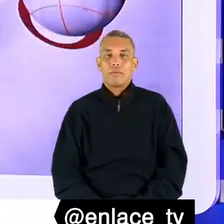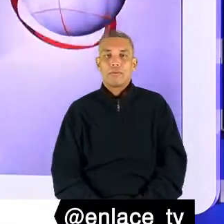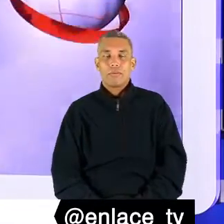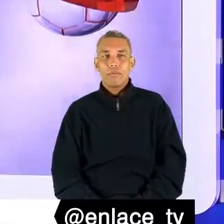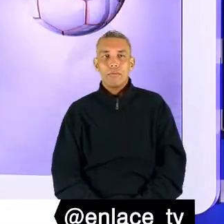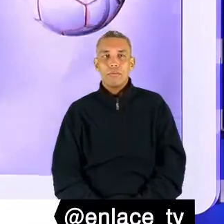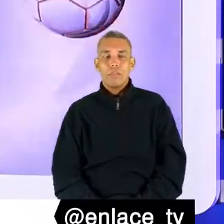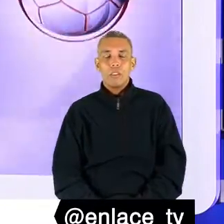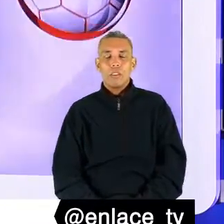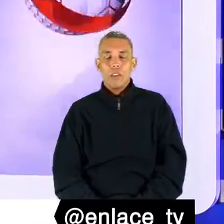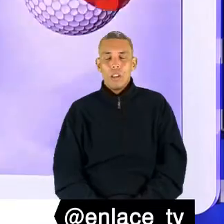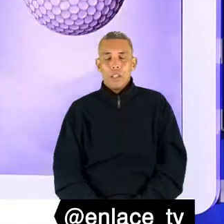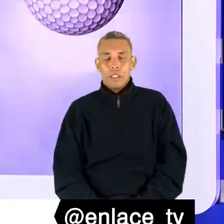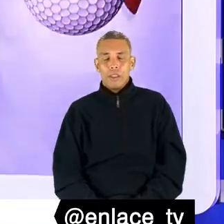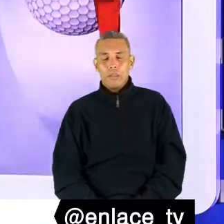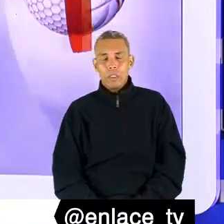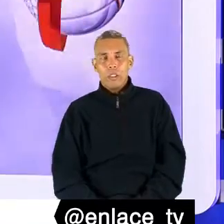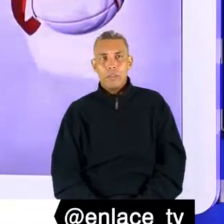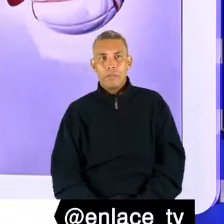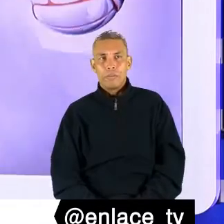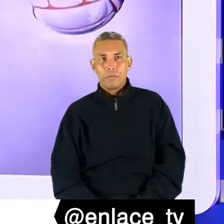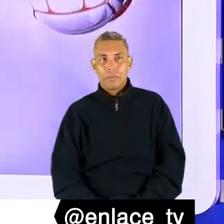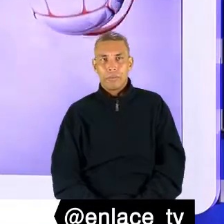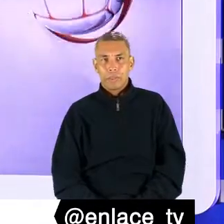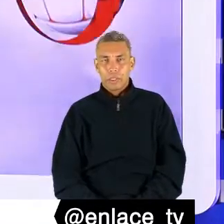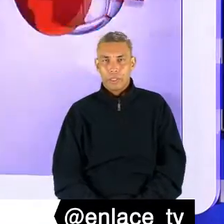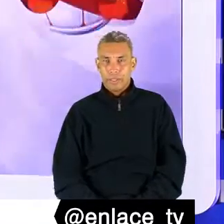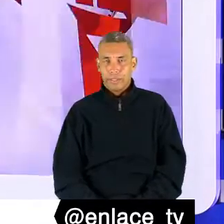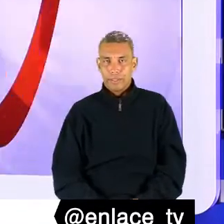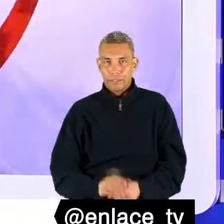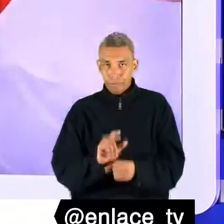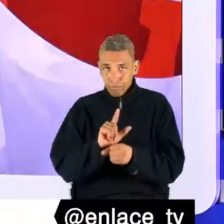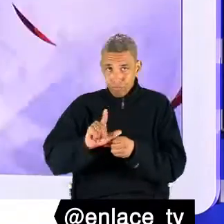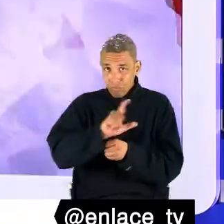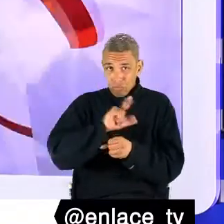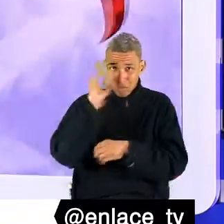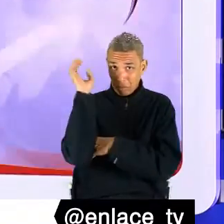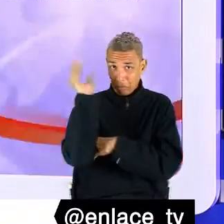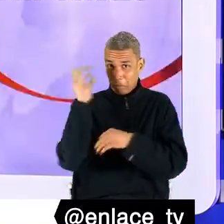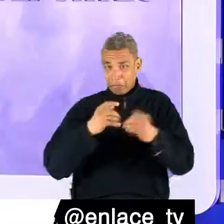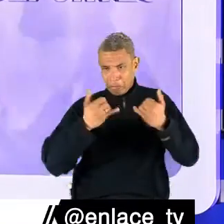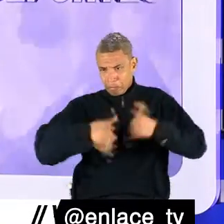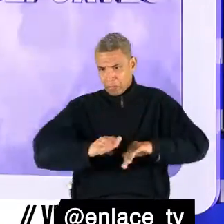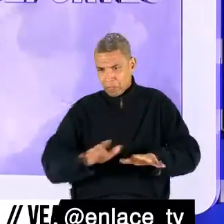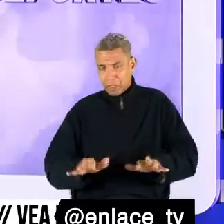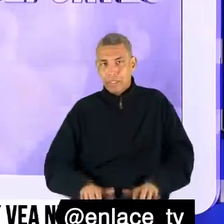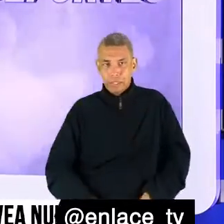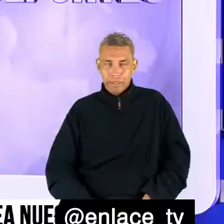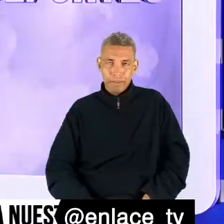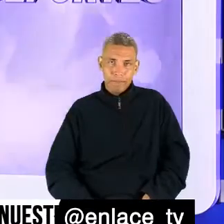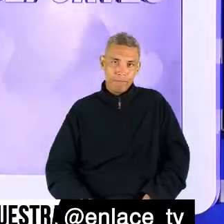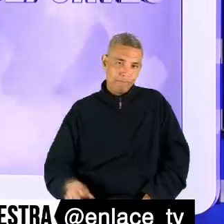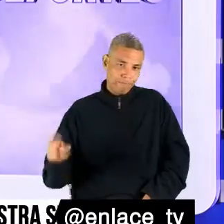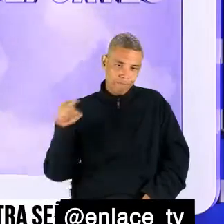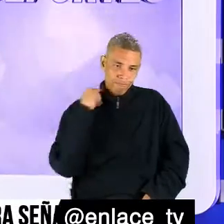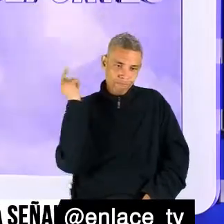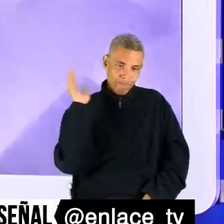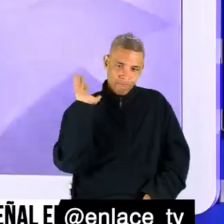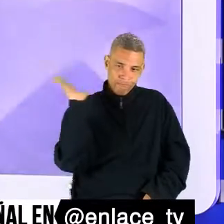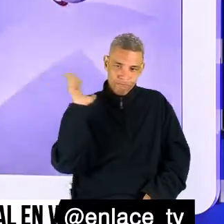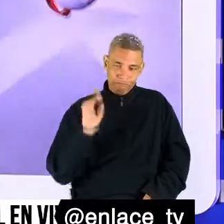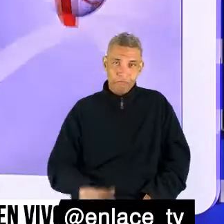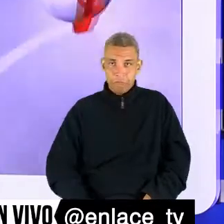Finalizó la fase de todos contra todos de la Liga del Fútbol Profesional Colombiano y con ello 12 equipos le han dicho adiós a este torneo del primer semestre y